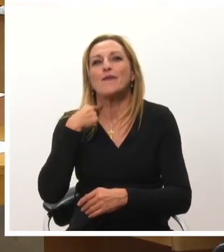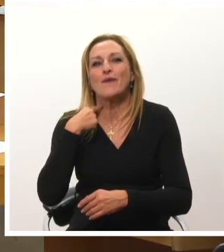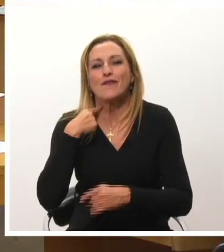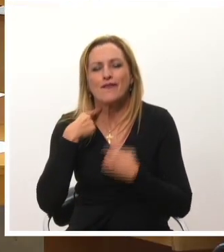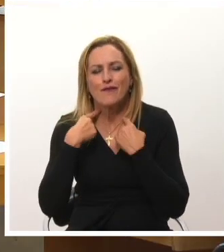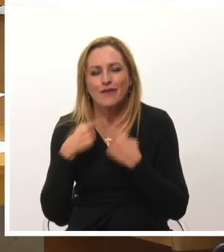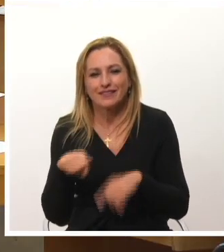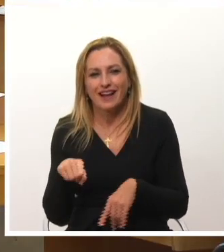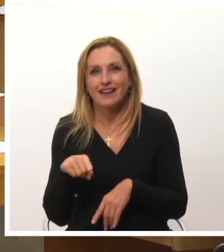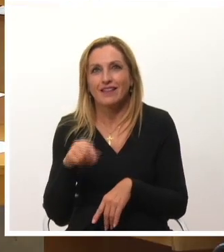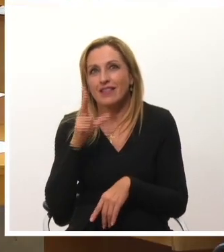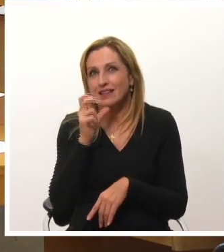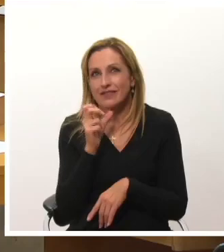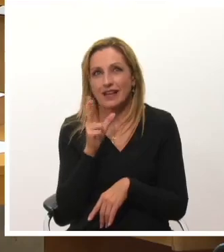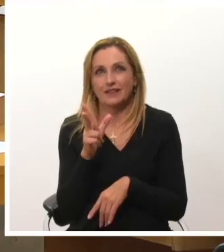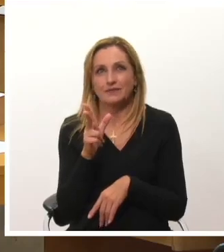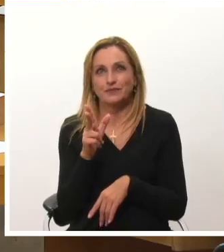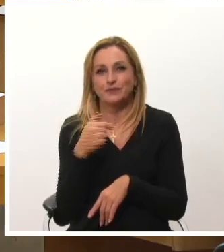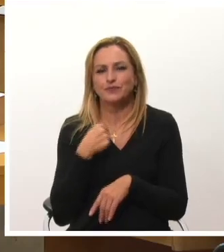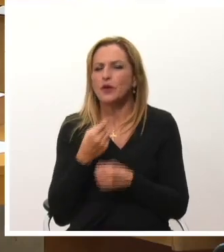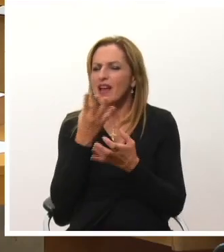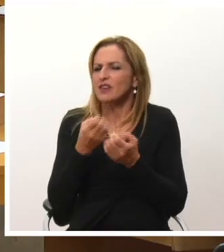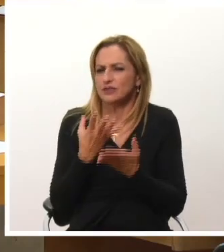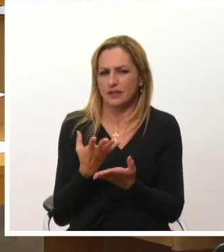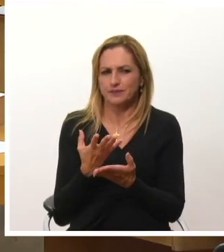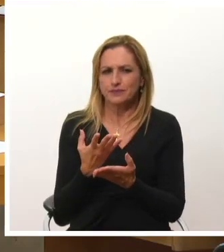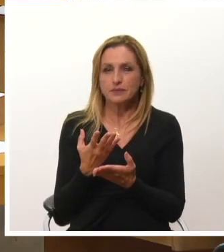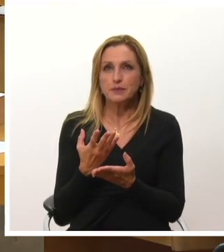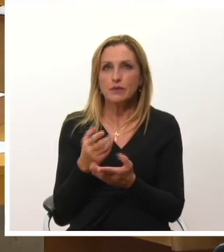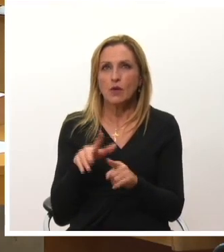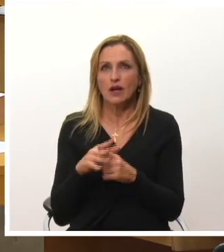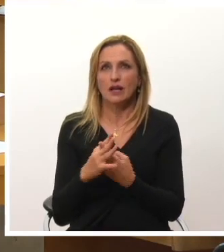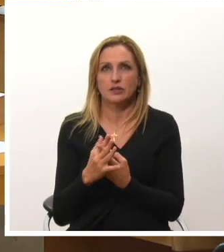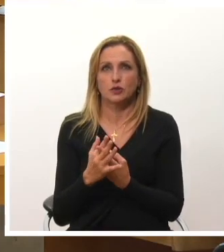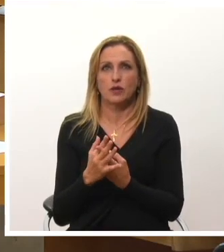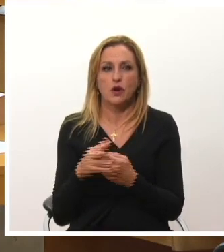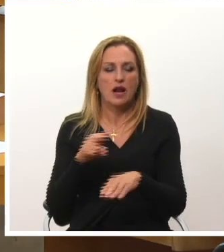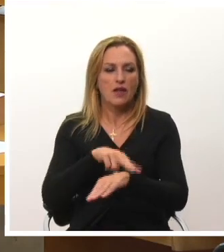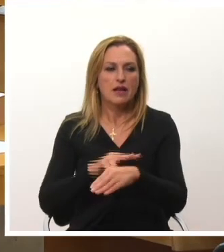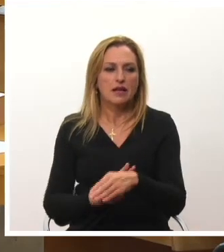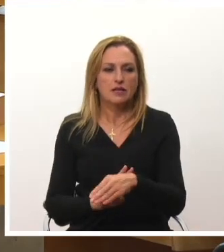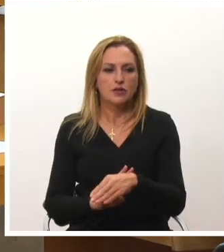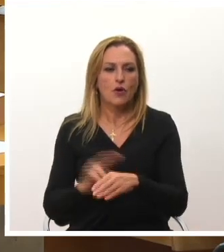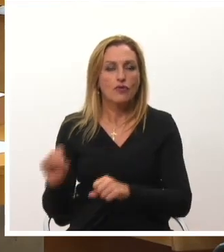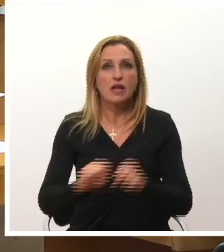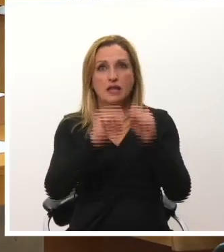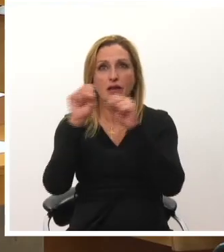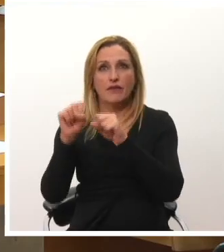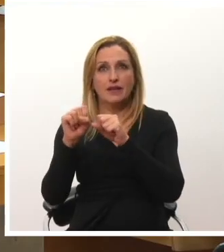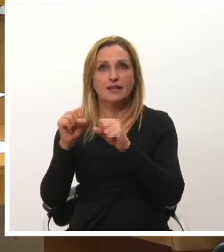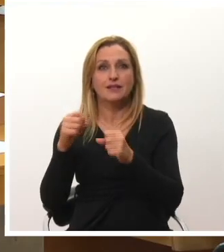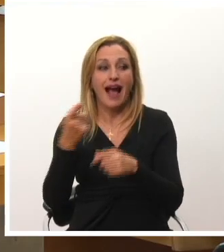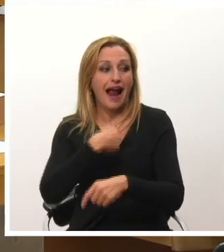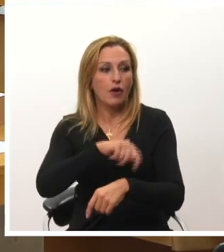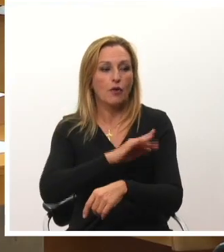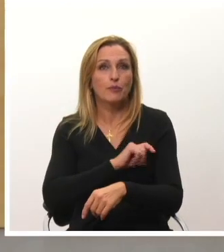y le voy a decir porque le voy a contar una anécdota el otro día la delegación de defensa se entregó los premios a la redacción que es